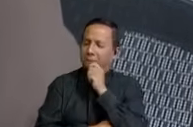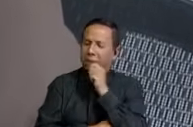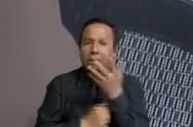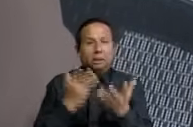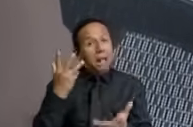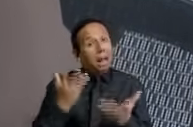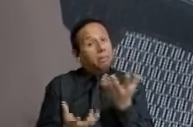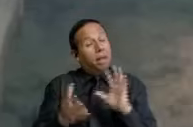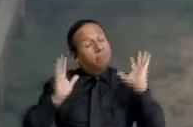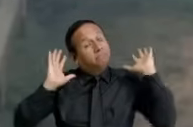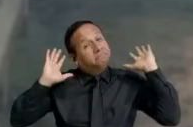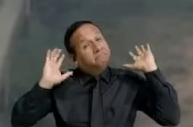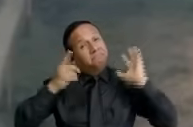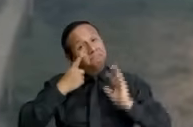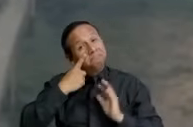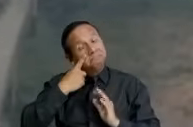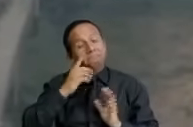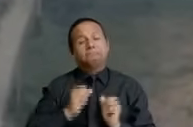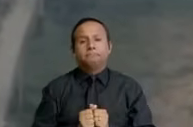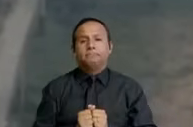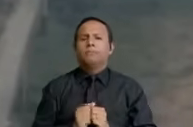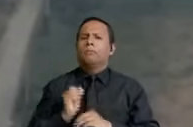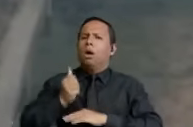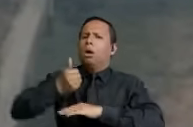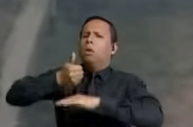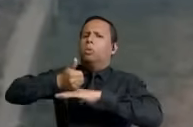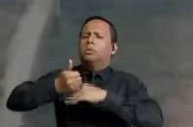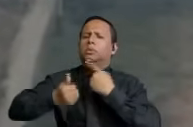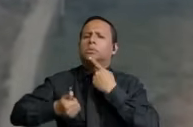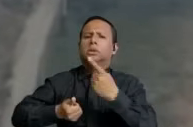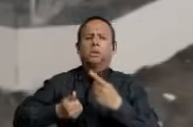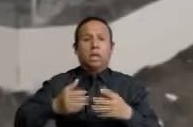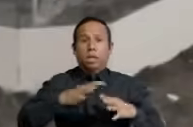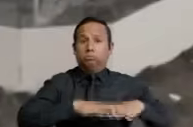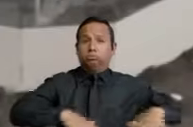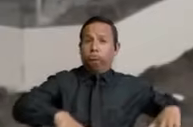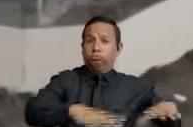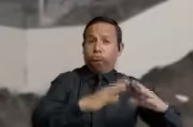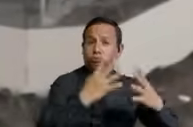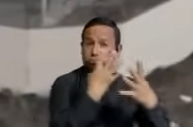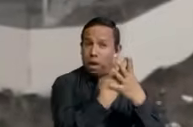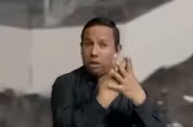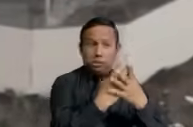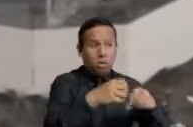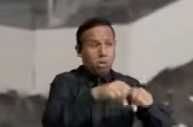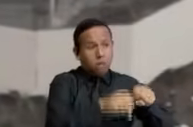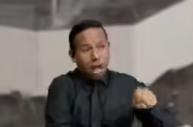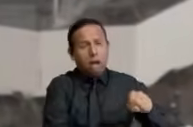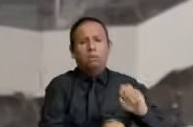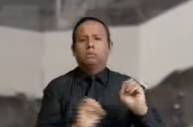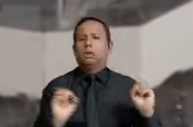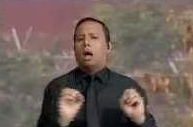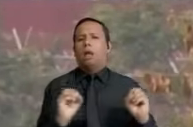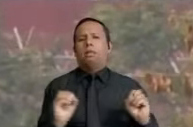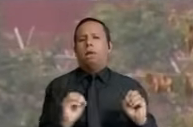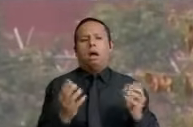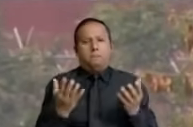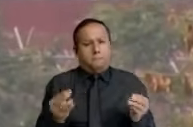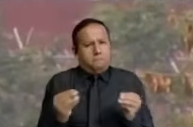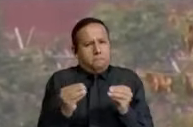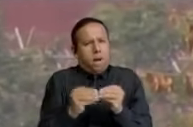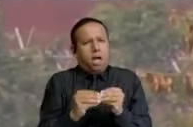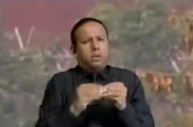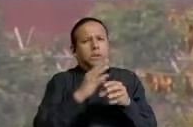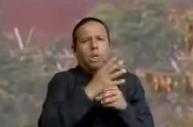simple coincidencia las autoridades resaltaron que no hubo daños en la infraestructura y que van a realizar trabajos lo antes posible para